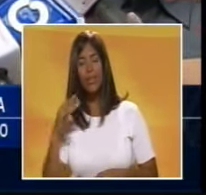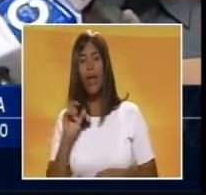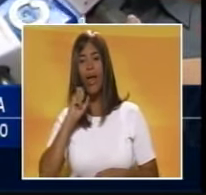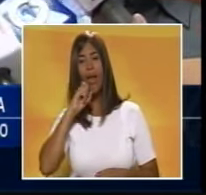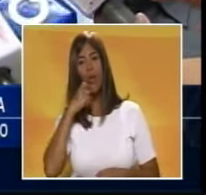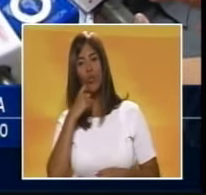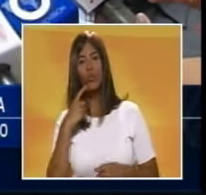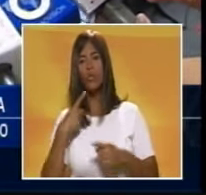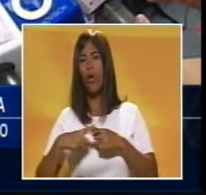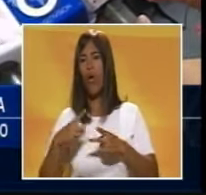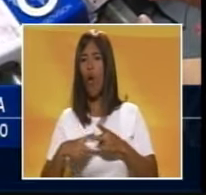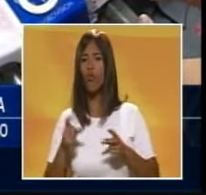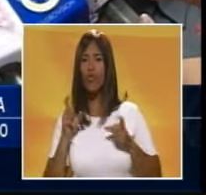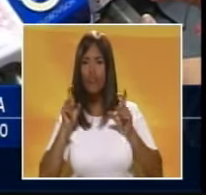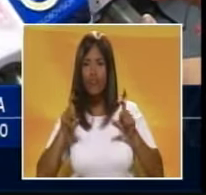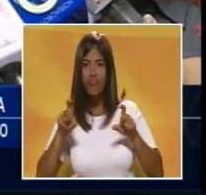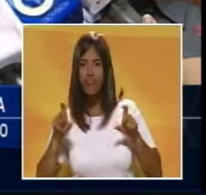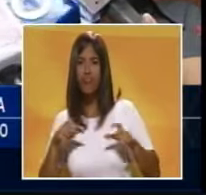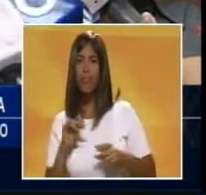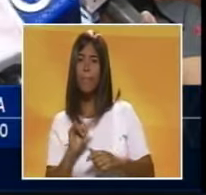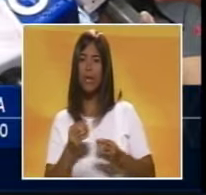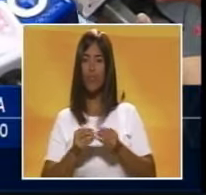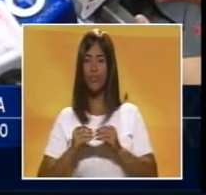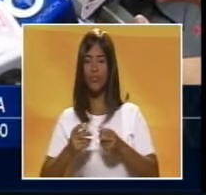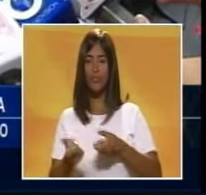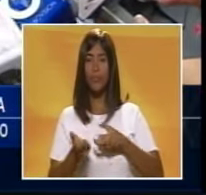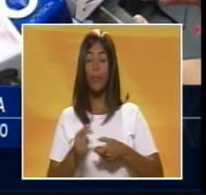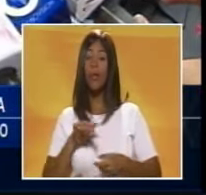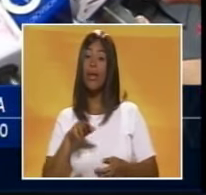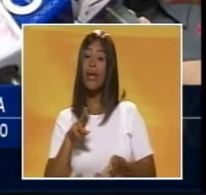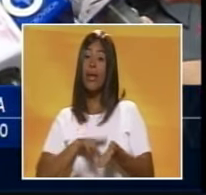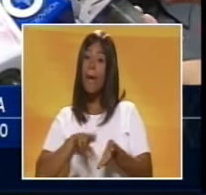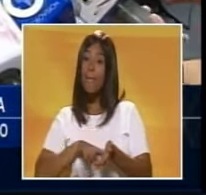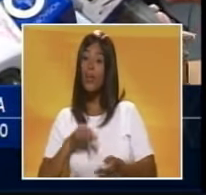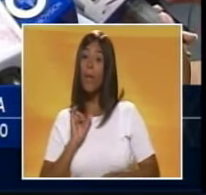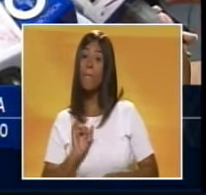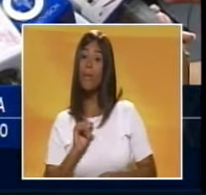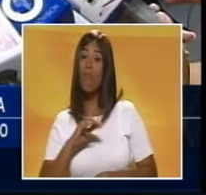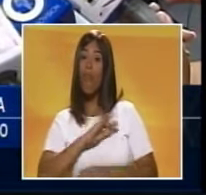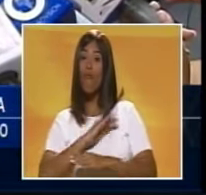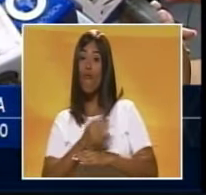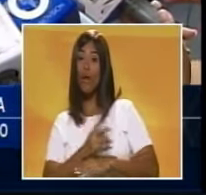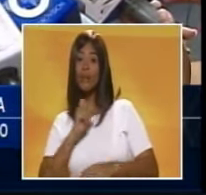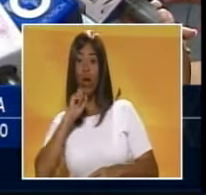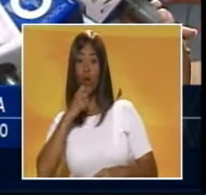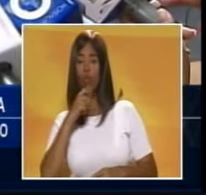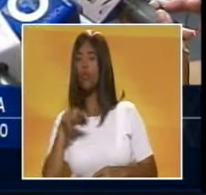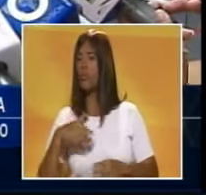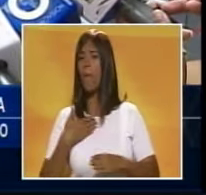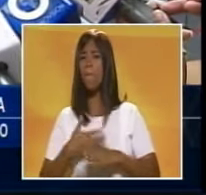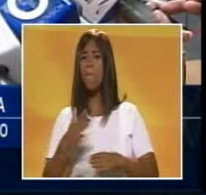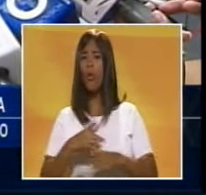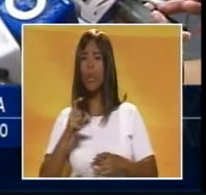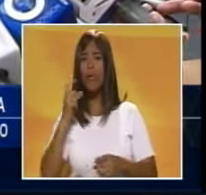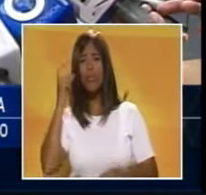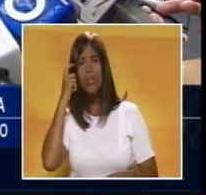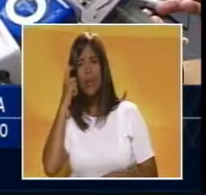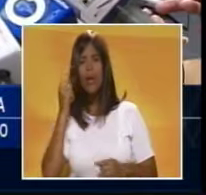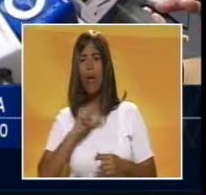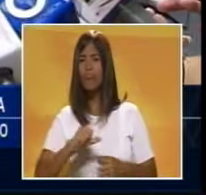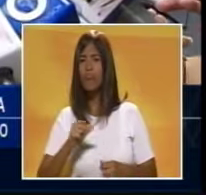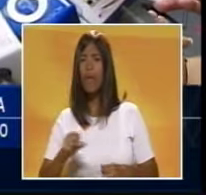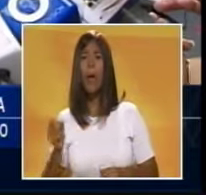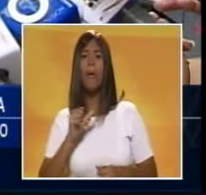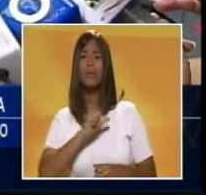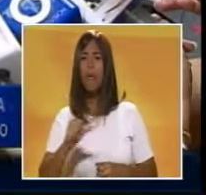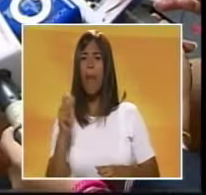asesores y entrenadores del sistema de armas. Ratificó que las fuerzas rusas estarán en Venezuela el tiempo que sea necesario y que no hay